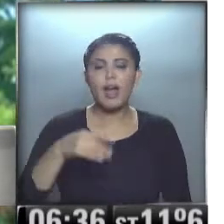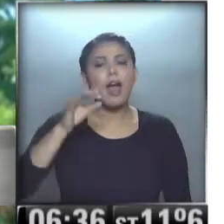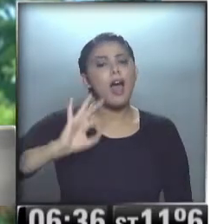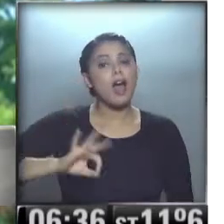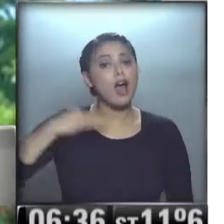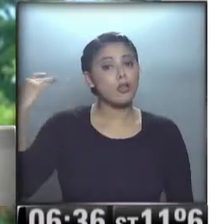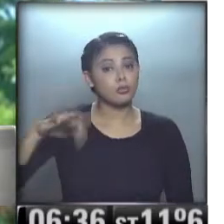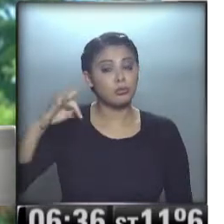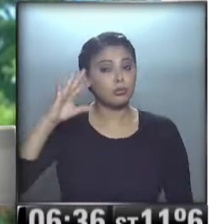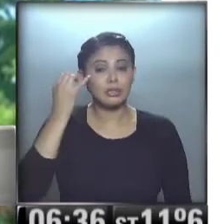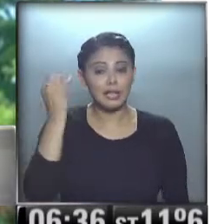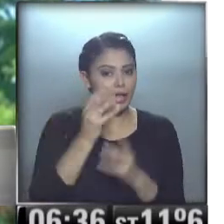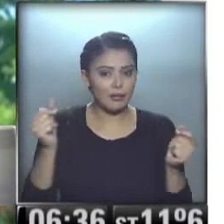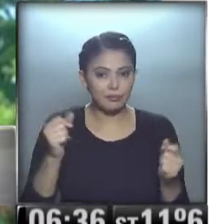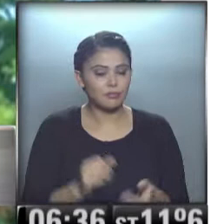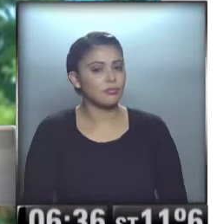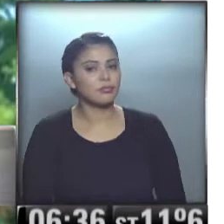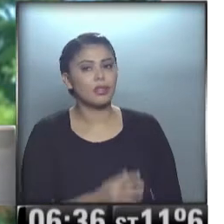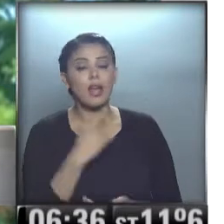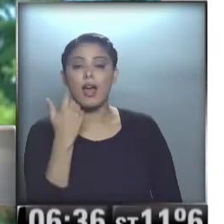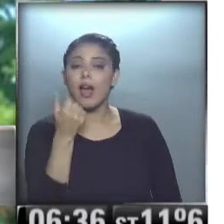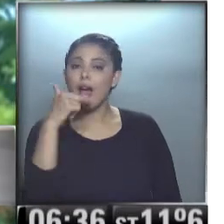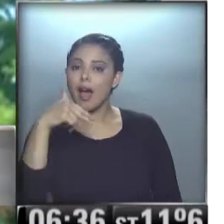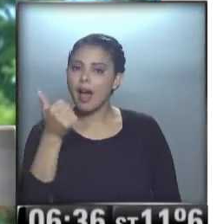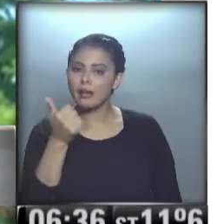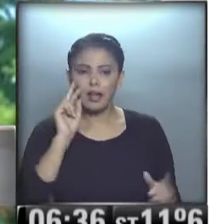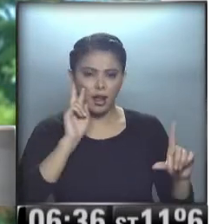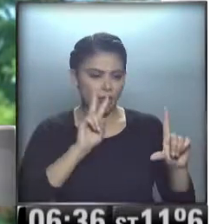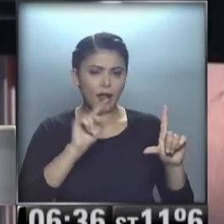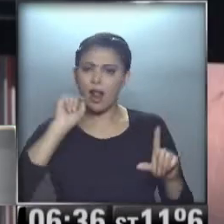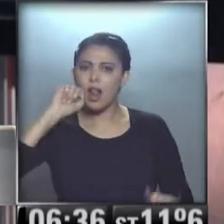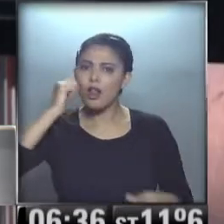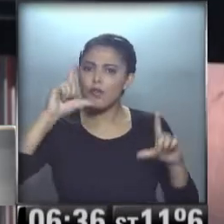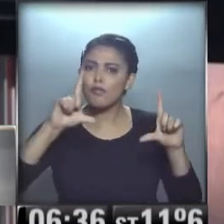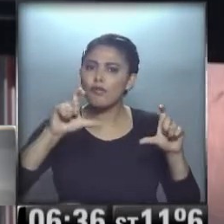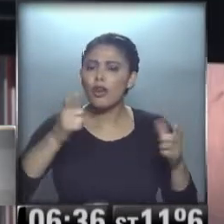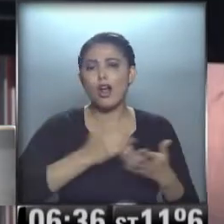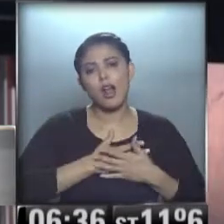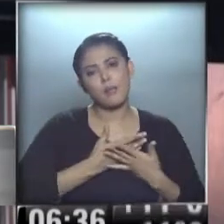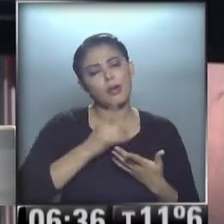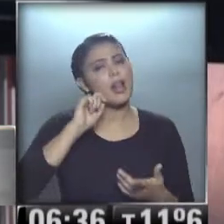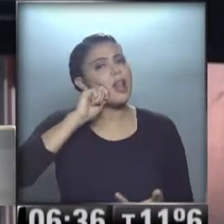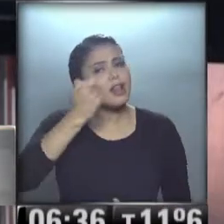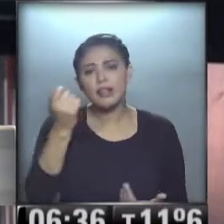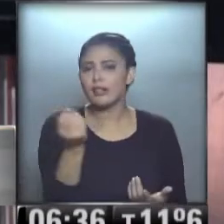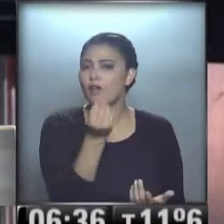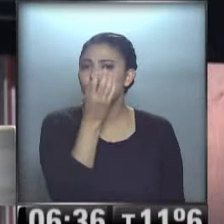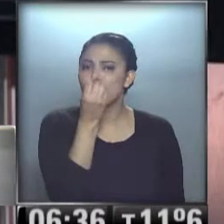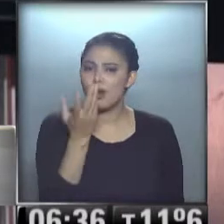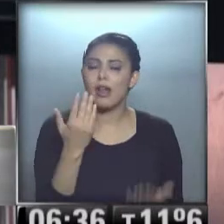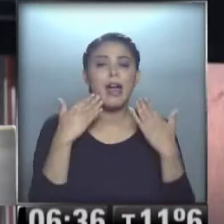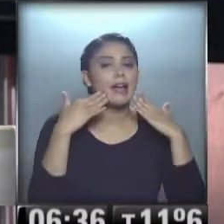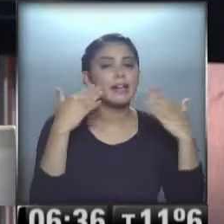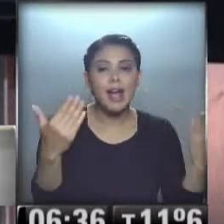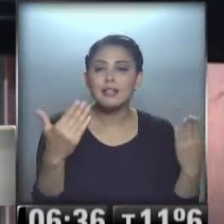año? Dices, ¿verdad? Ana María Ruiz, qué lindas las flores, mi ángel. Qué lindas esas flores.